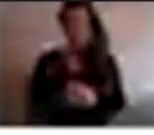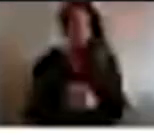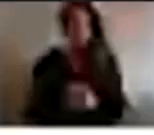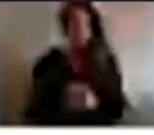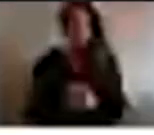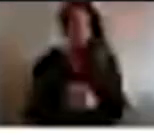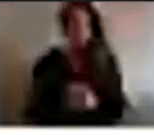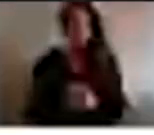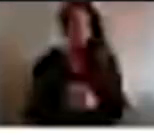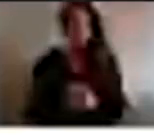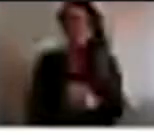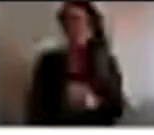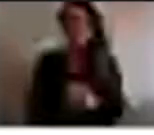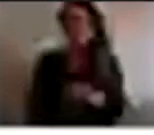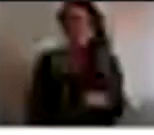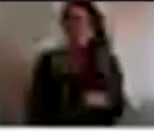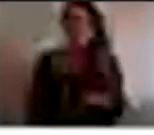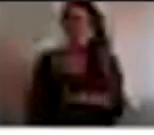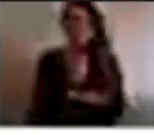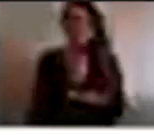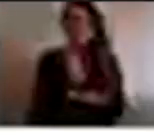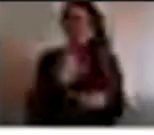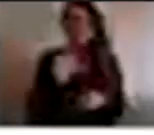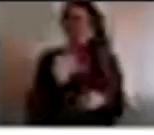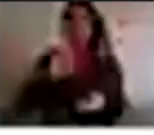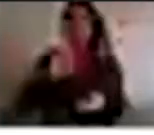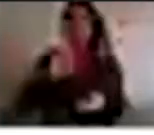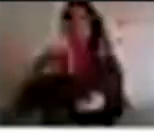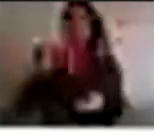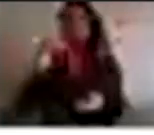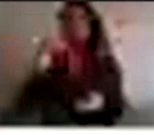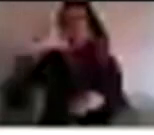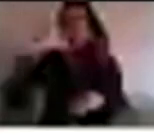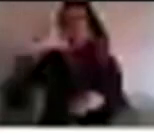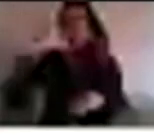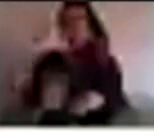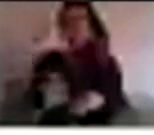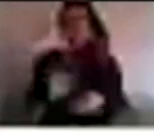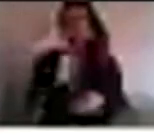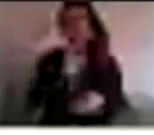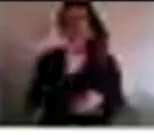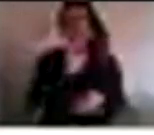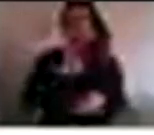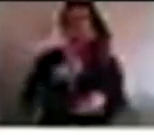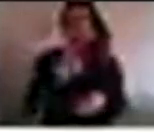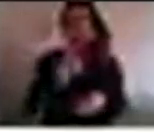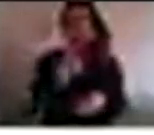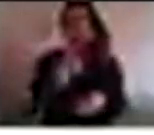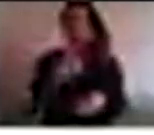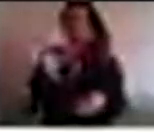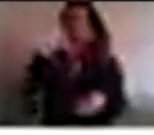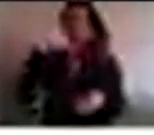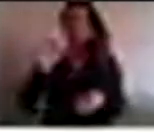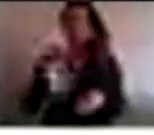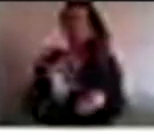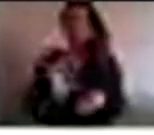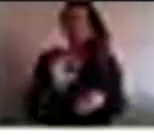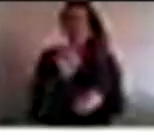un 0.5% de personas con discapacidad han sido vinculadas en el sector público.